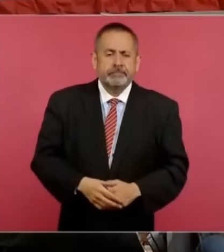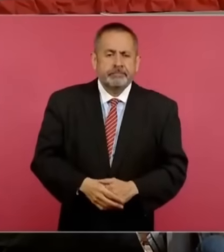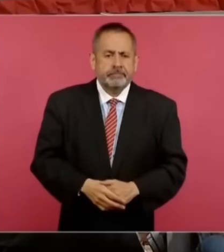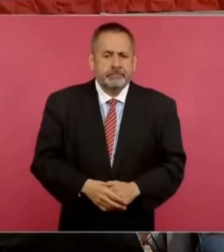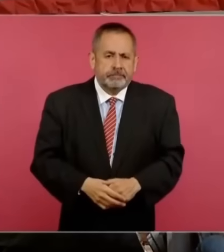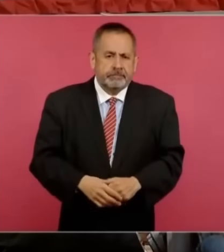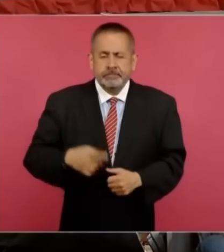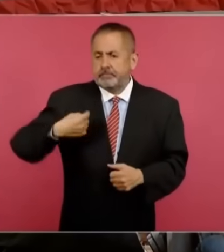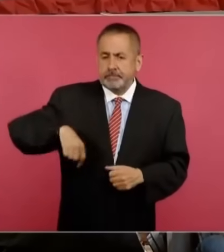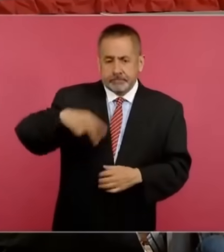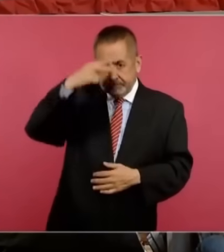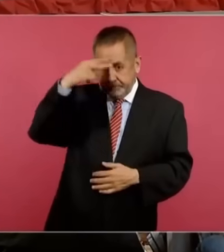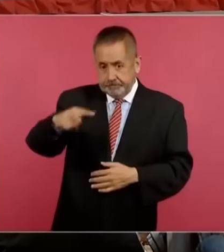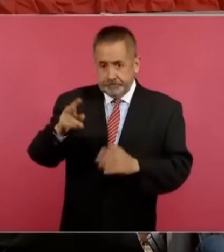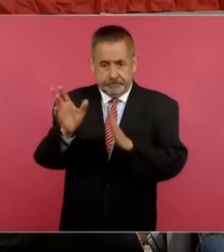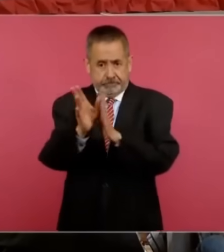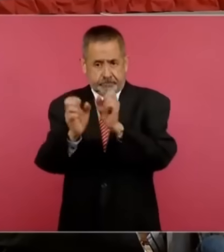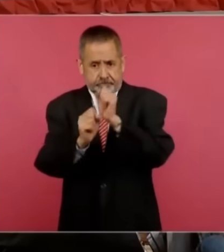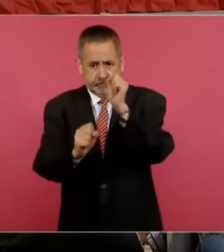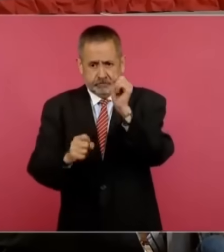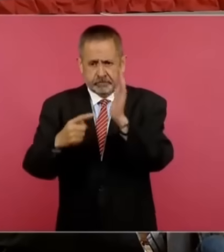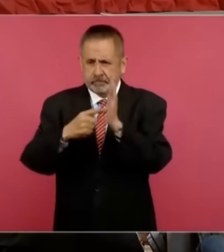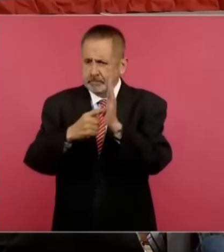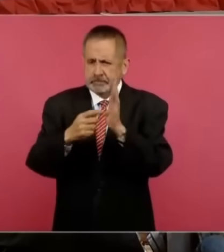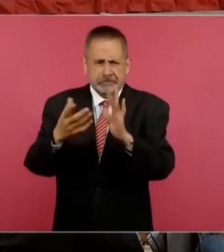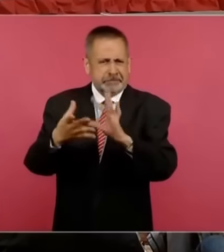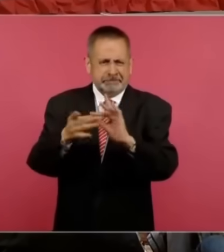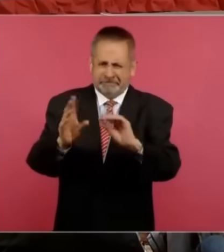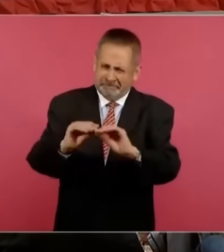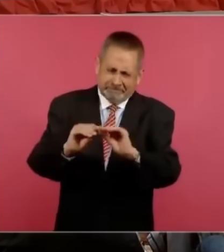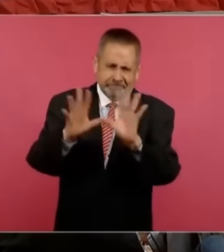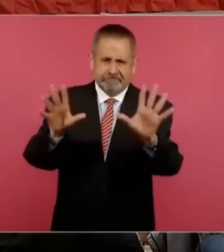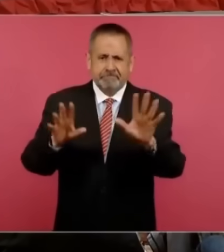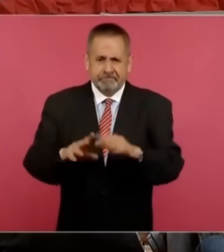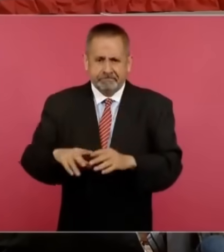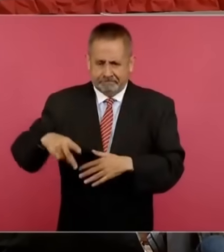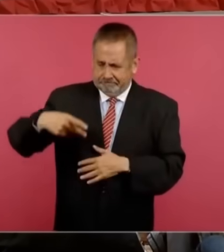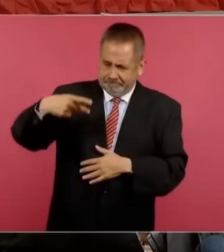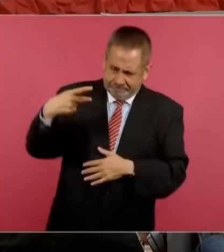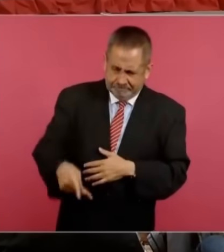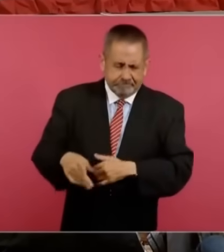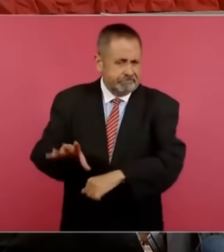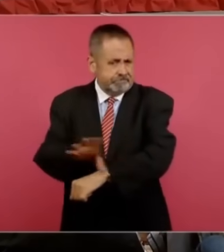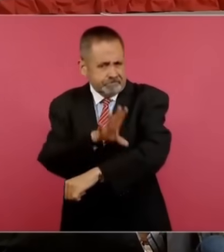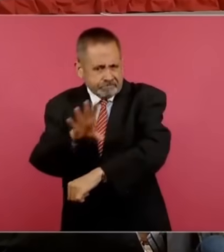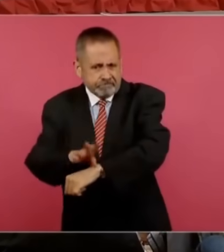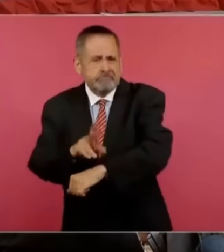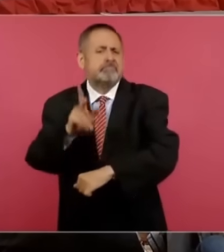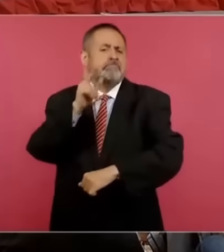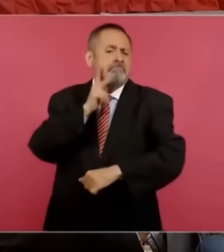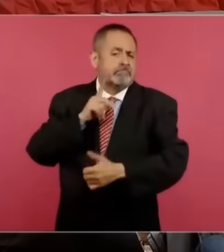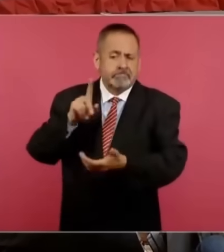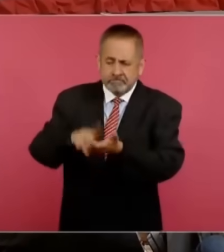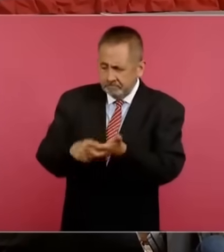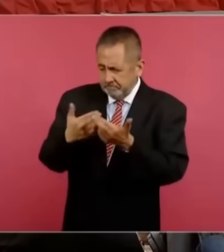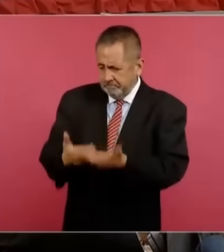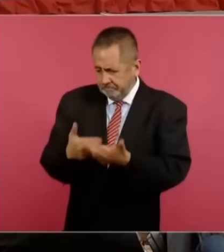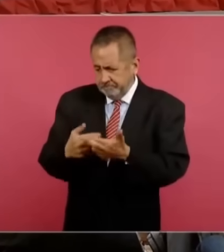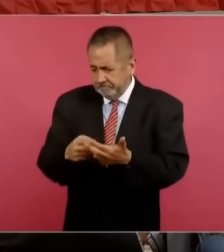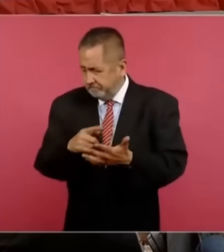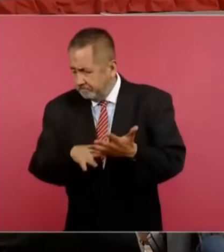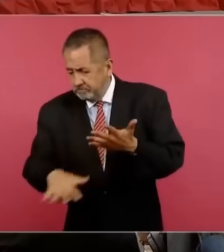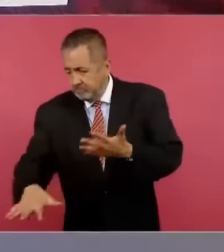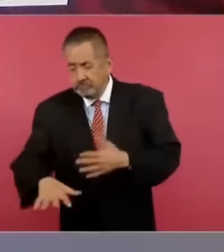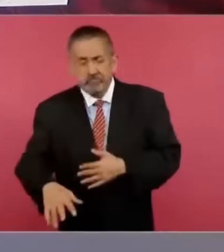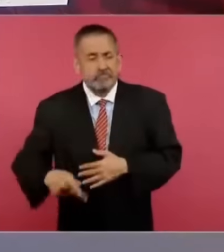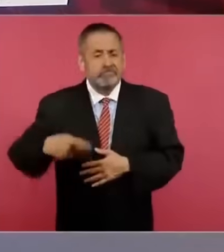En México la Constitución es muy clara. Los recursos energéticos y los yacimientos petroleros